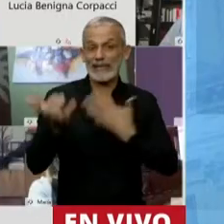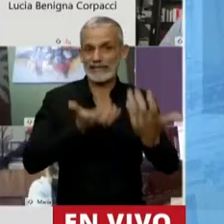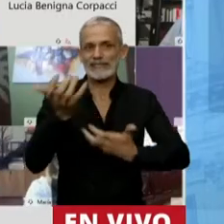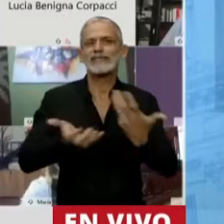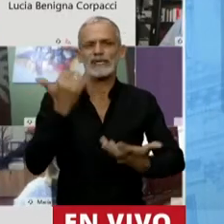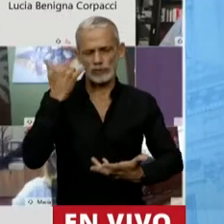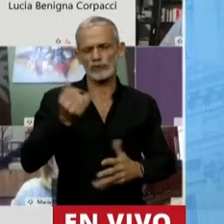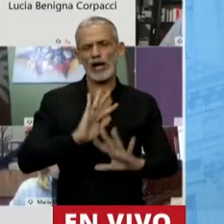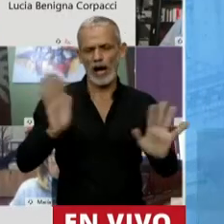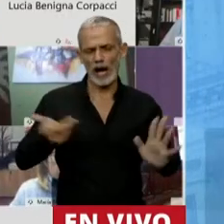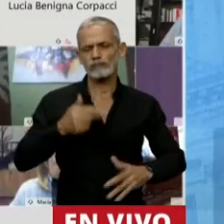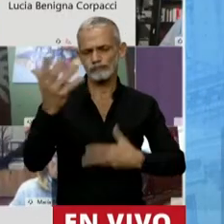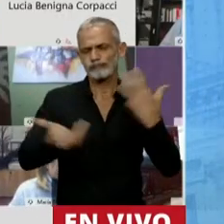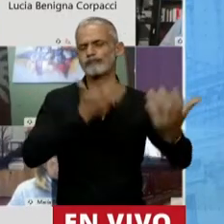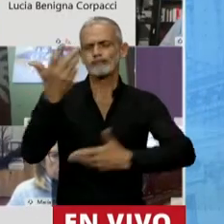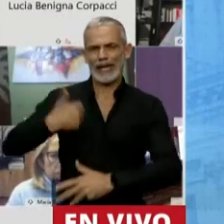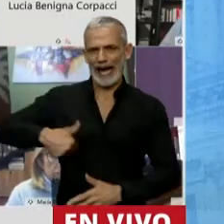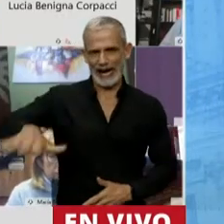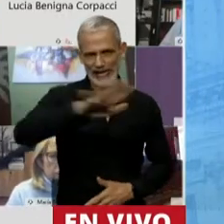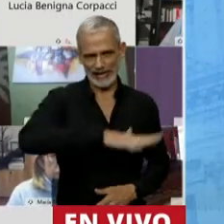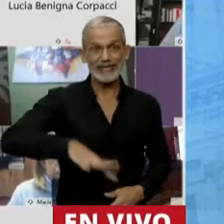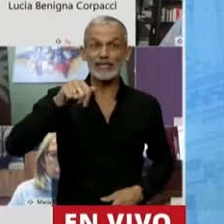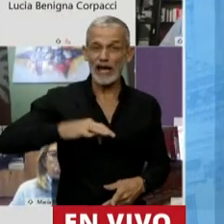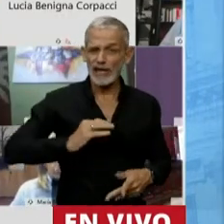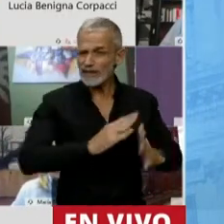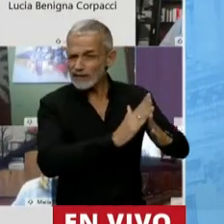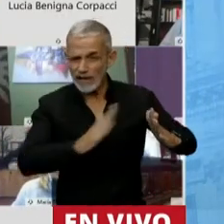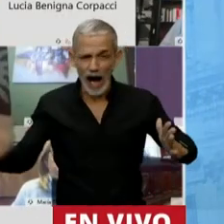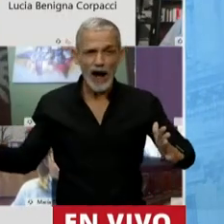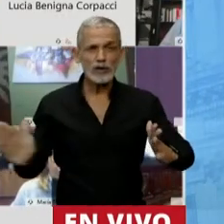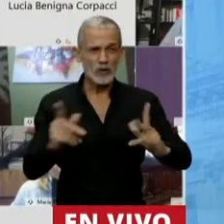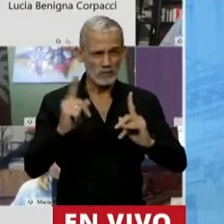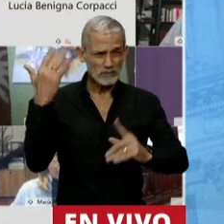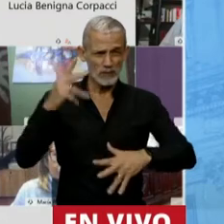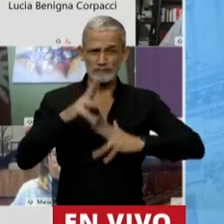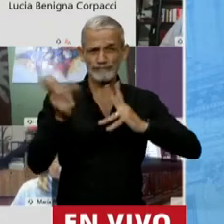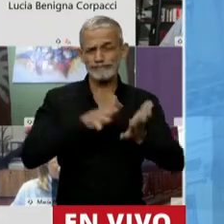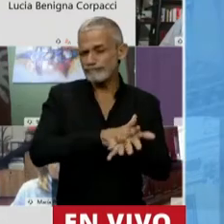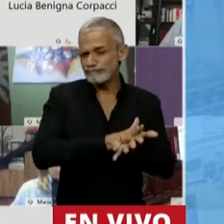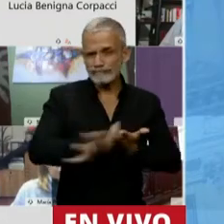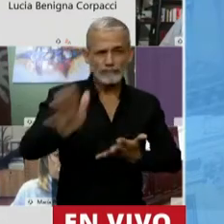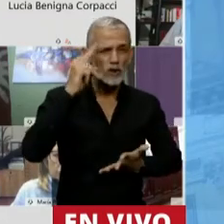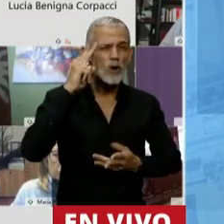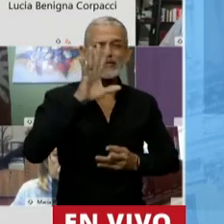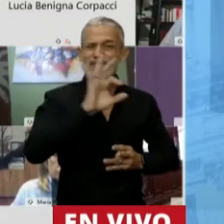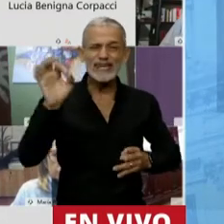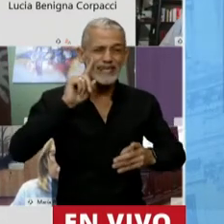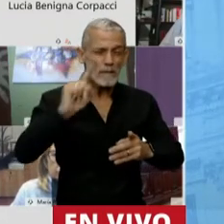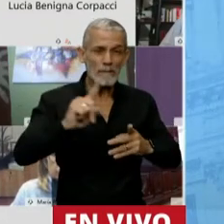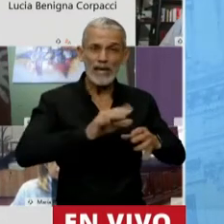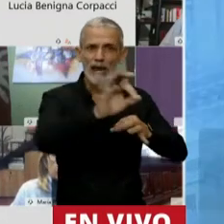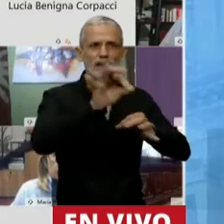que vienen azotando a nuestro país y que solo este año, como se decía, han arrasado con 900.000 hectáreas de